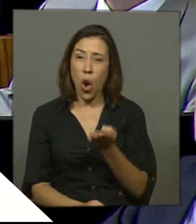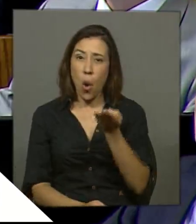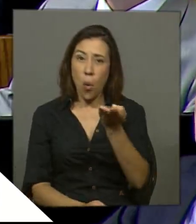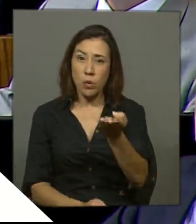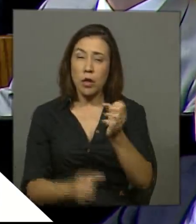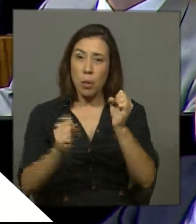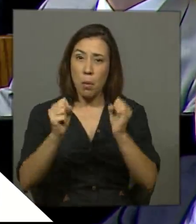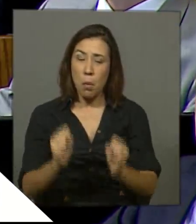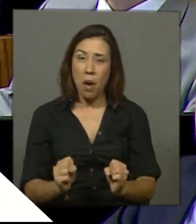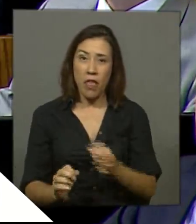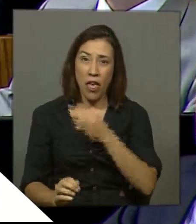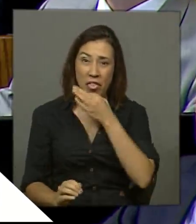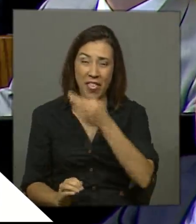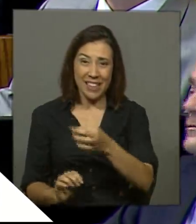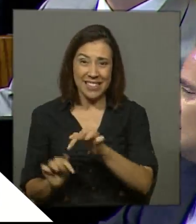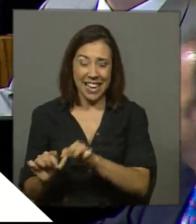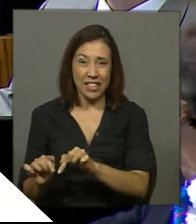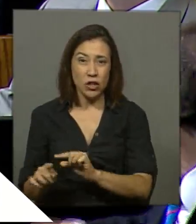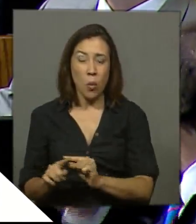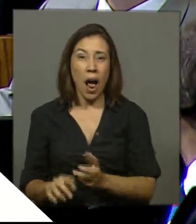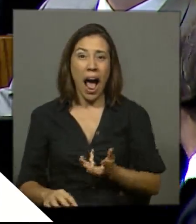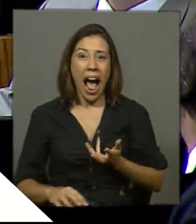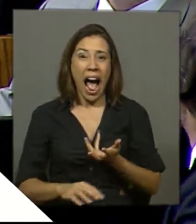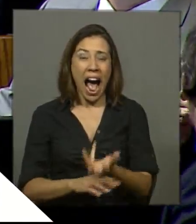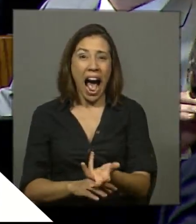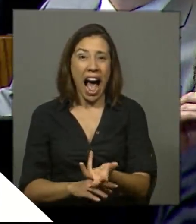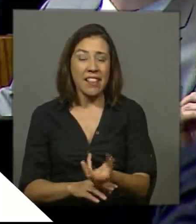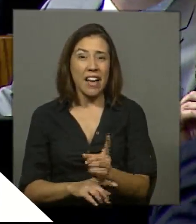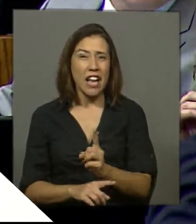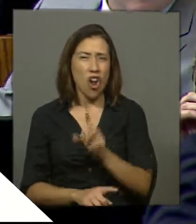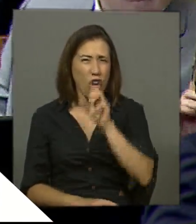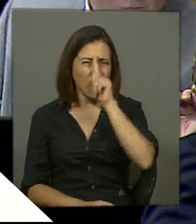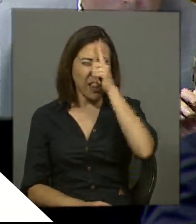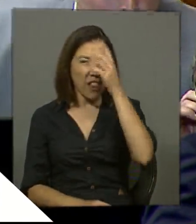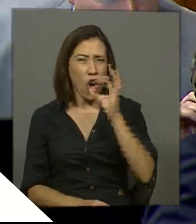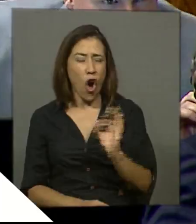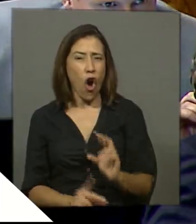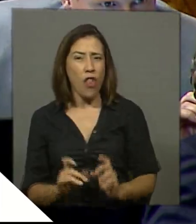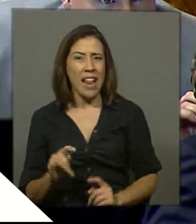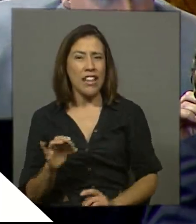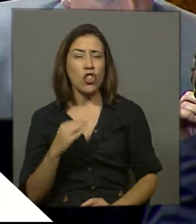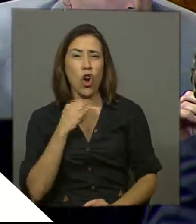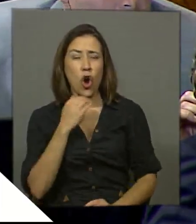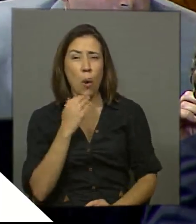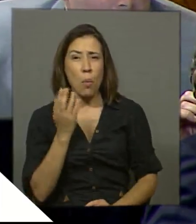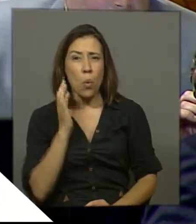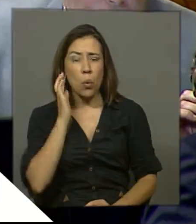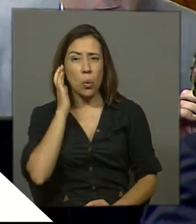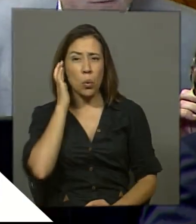hubiese podido calificar esto como un ataque no tradicional o como un delito